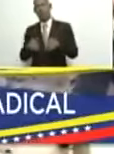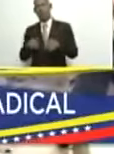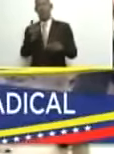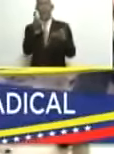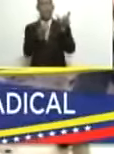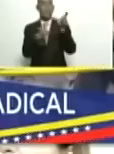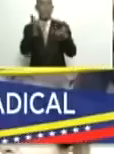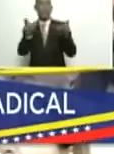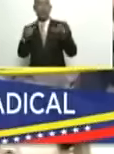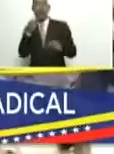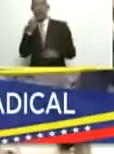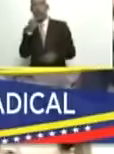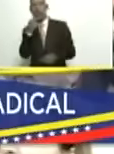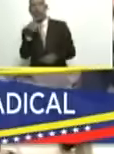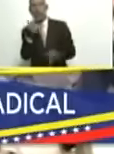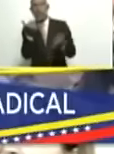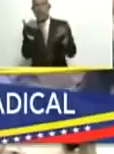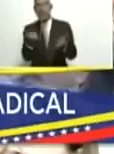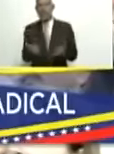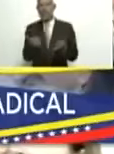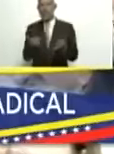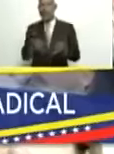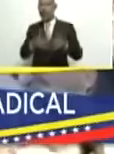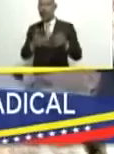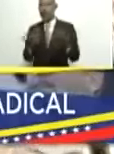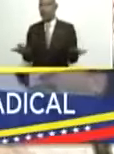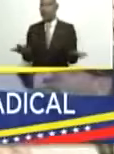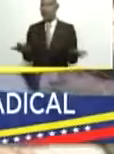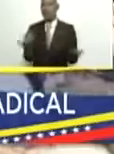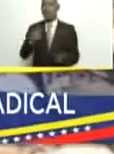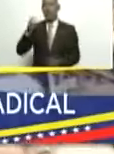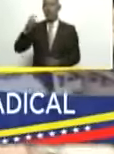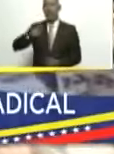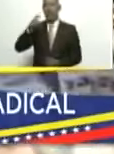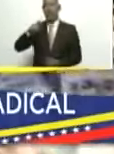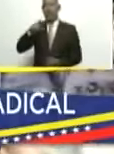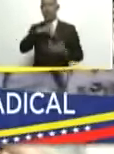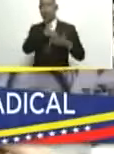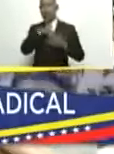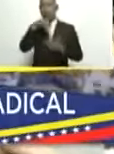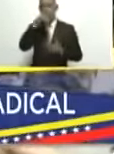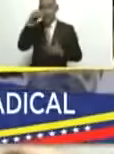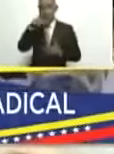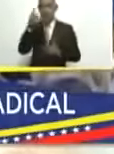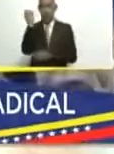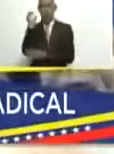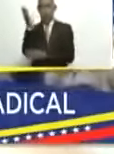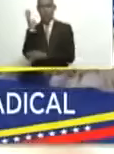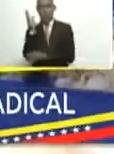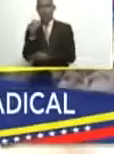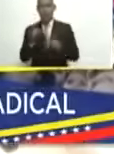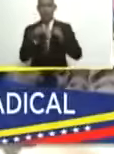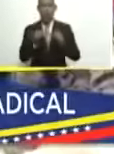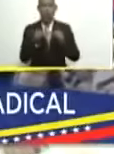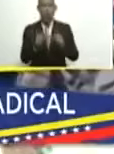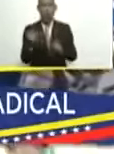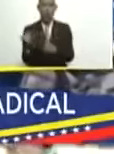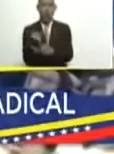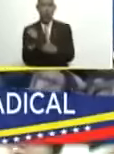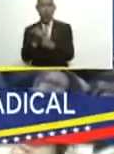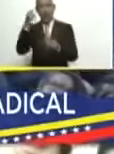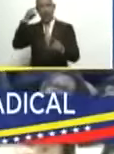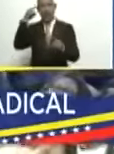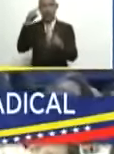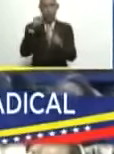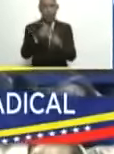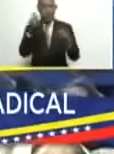voy, voto, pero ahora ¿qué hacemos? Y es necesario que ese espíritu asambleario nunca muera, porque bueno,